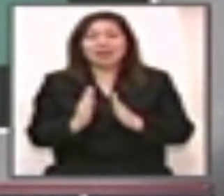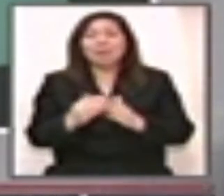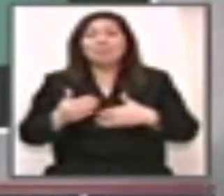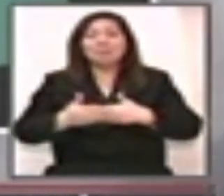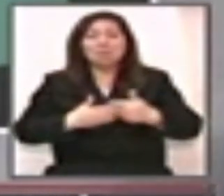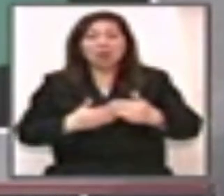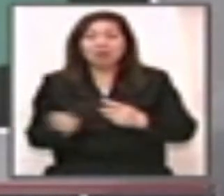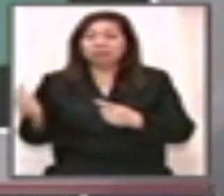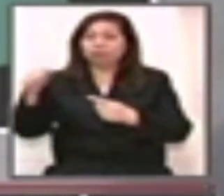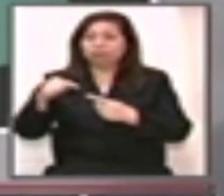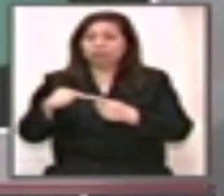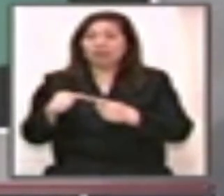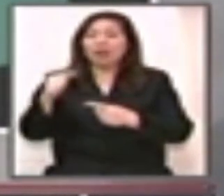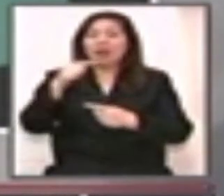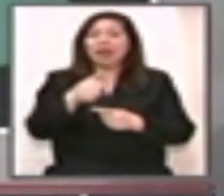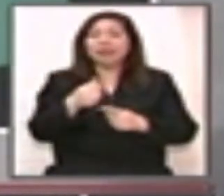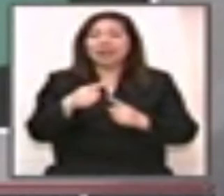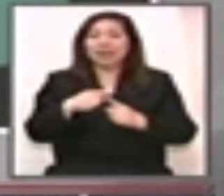Panamá y llegando al Atlántico.